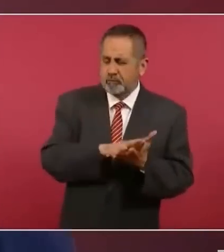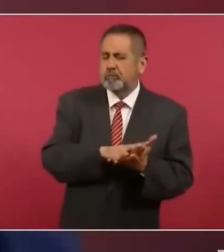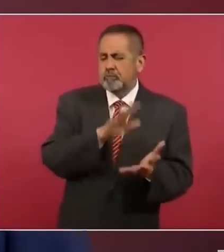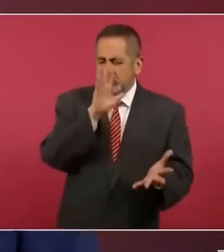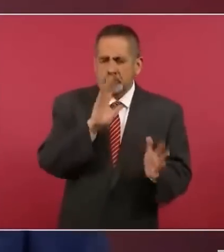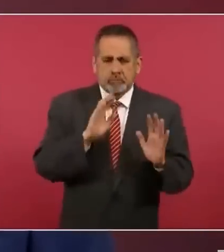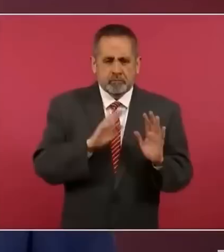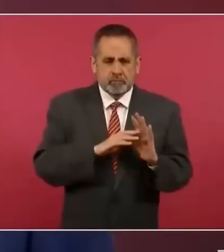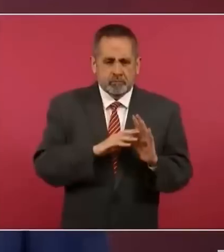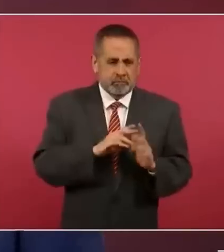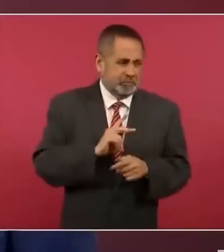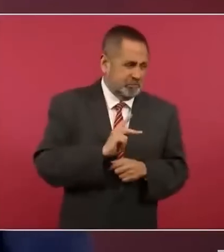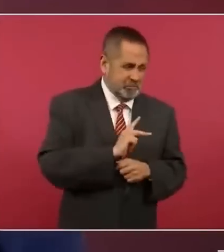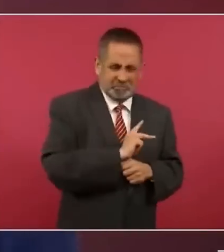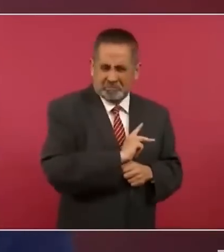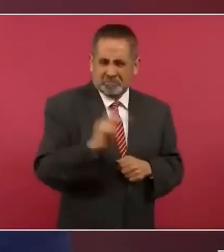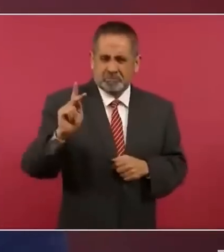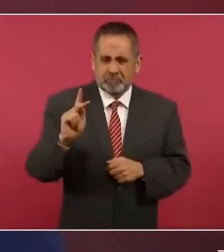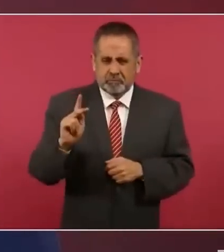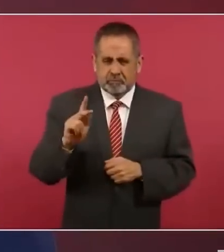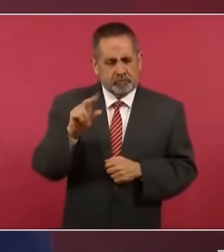no generalizo,